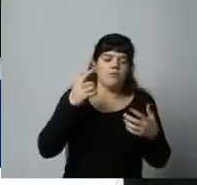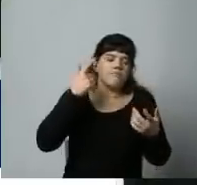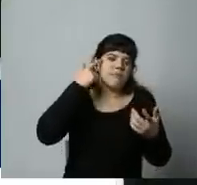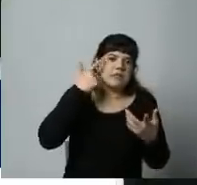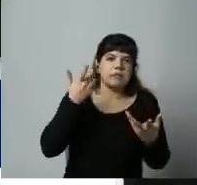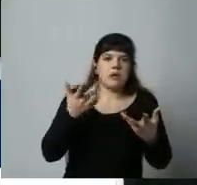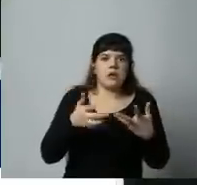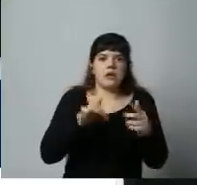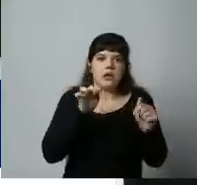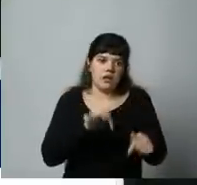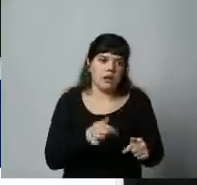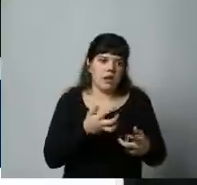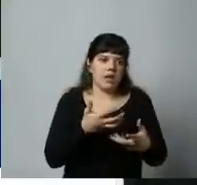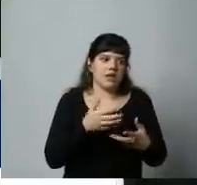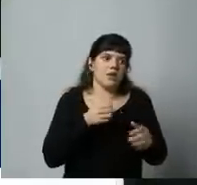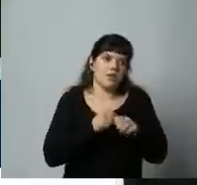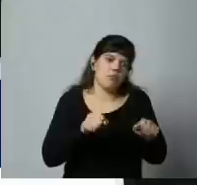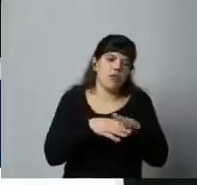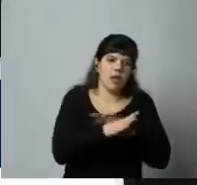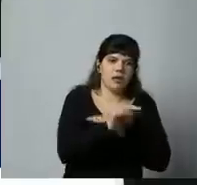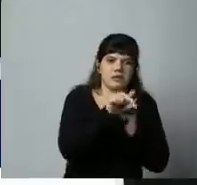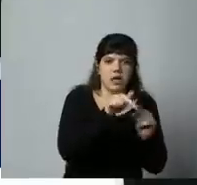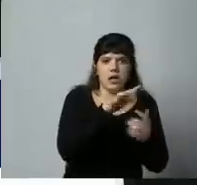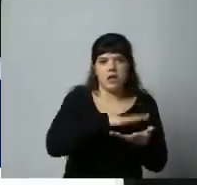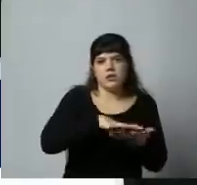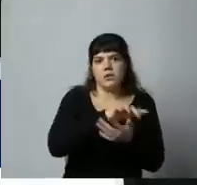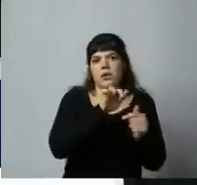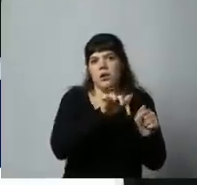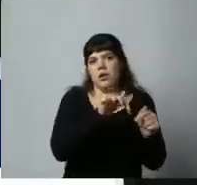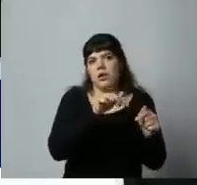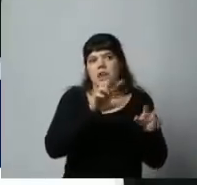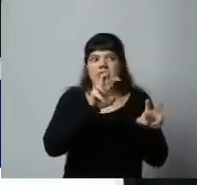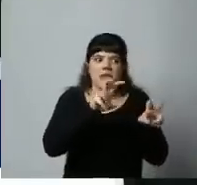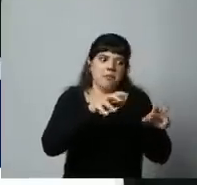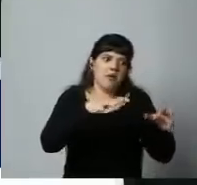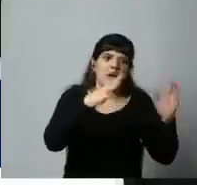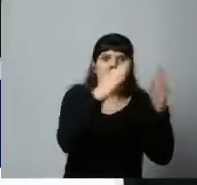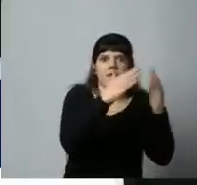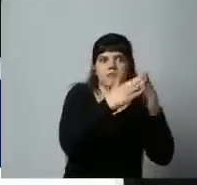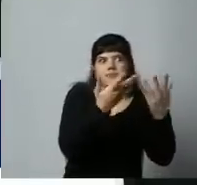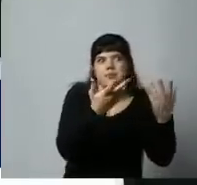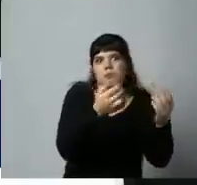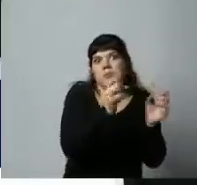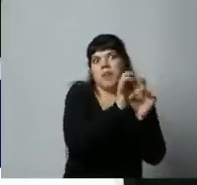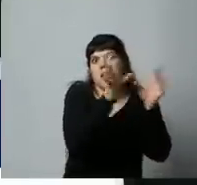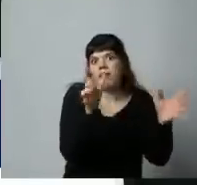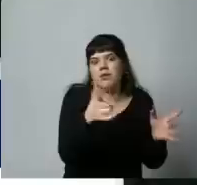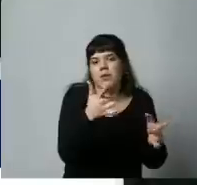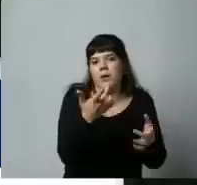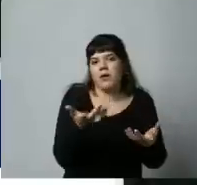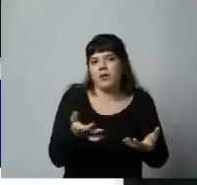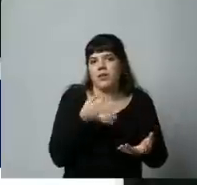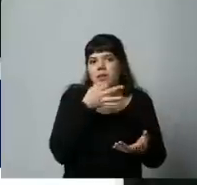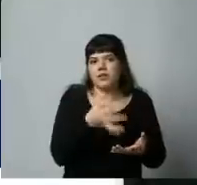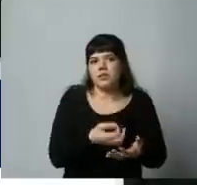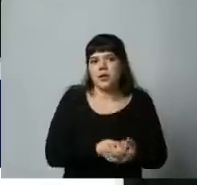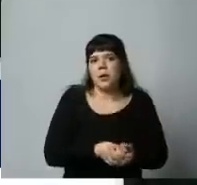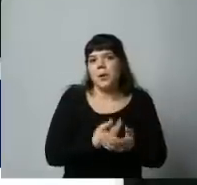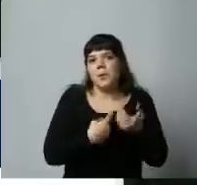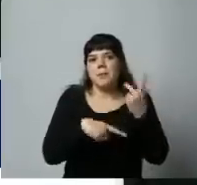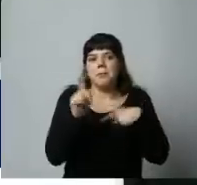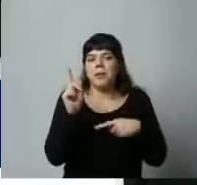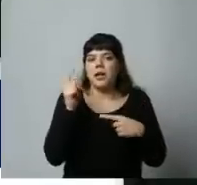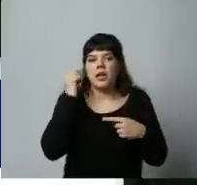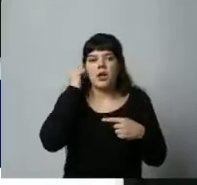posibilidad de acceso también a este suelo urbano vacante puede ser también nombrado así pero